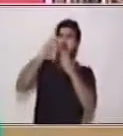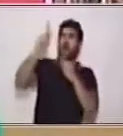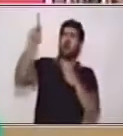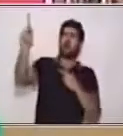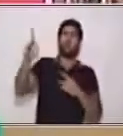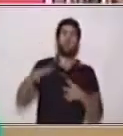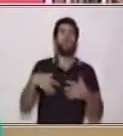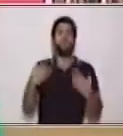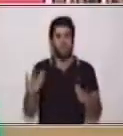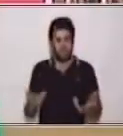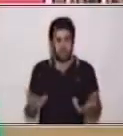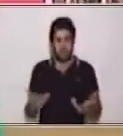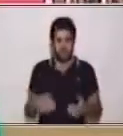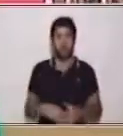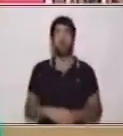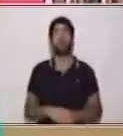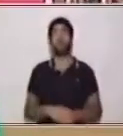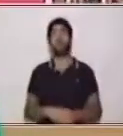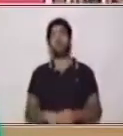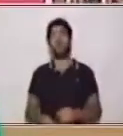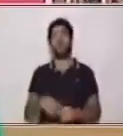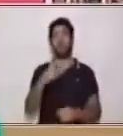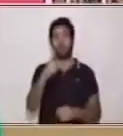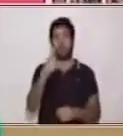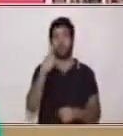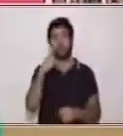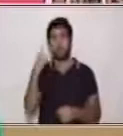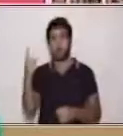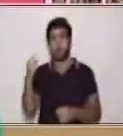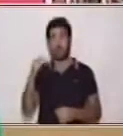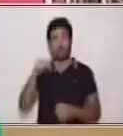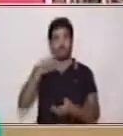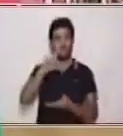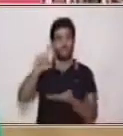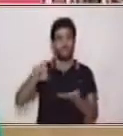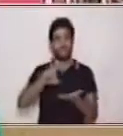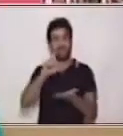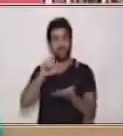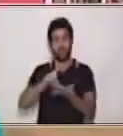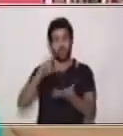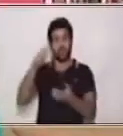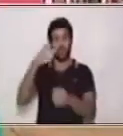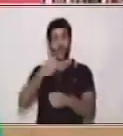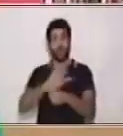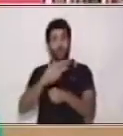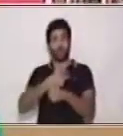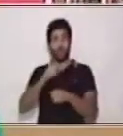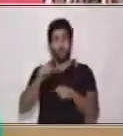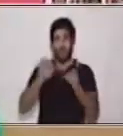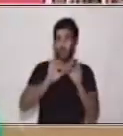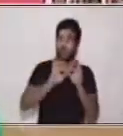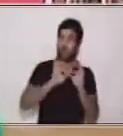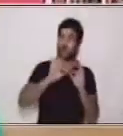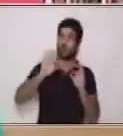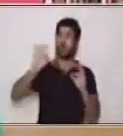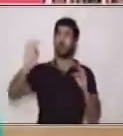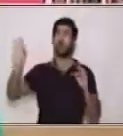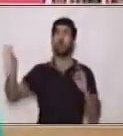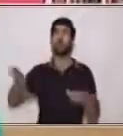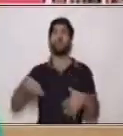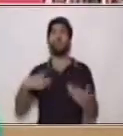tú? Pues mira, de la ciudad de Guatemala está a